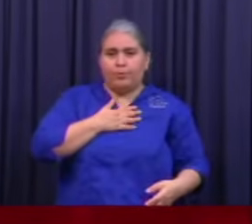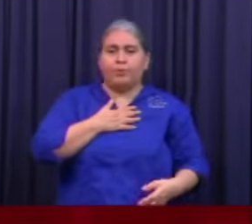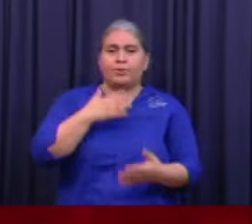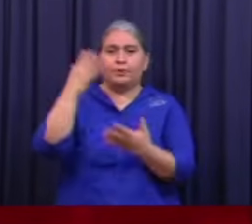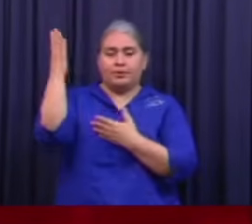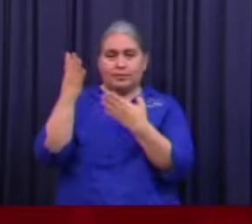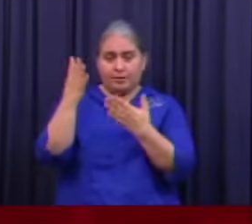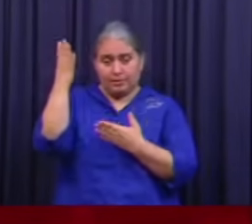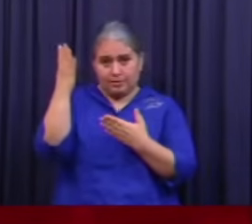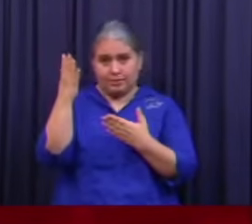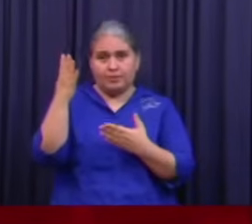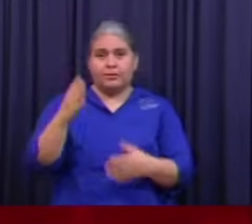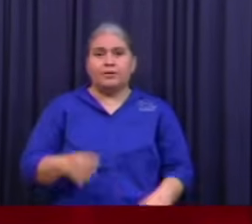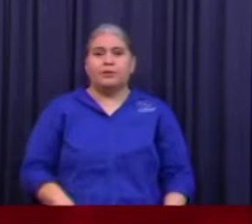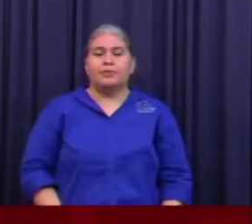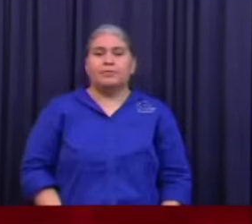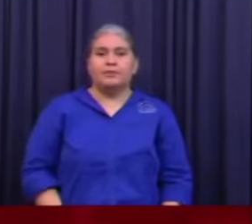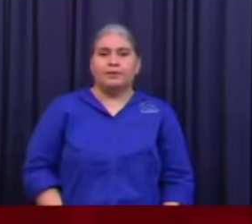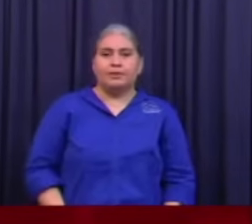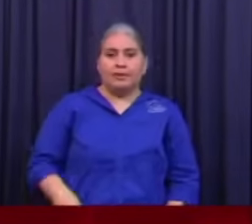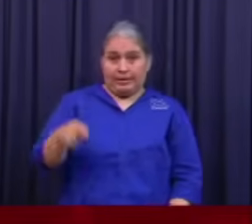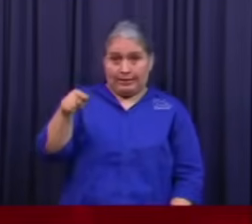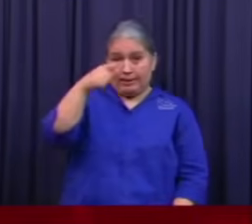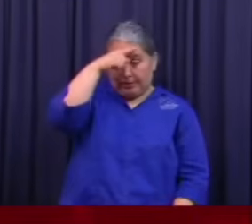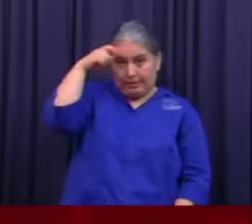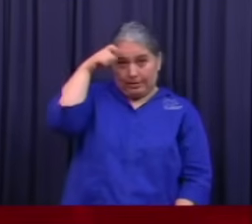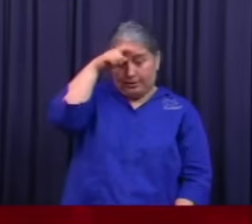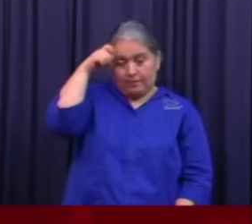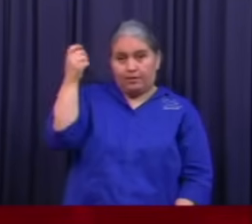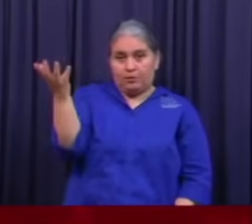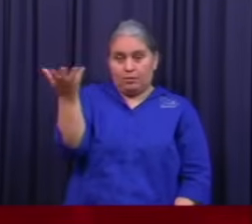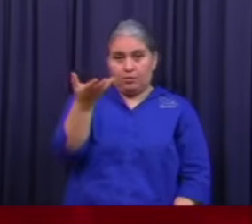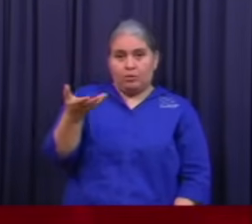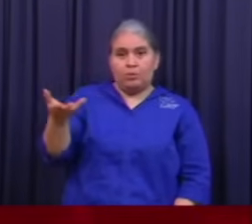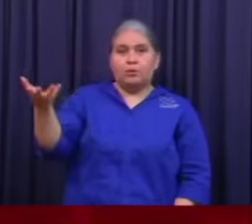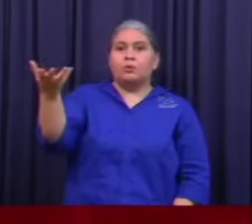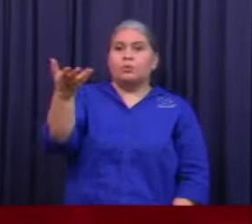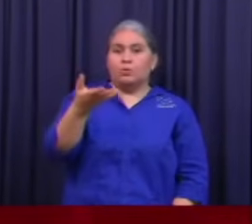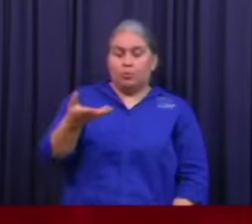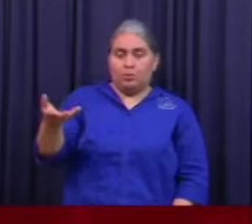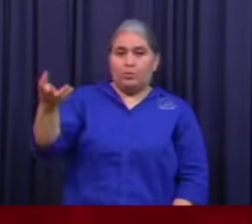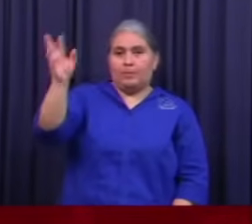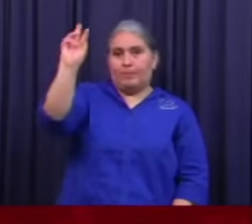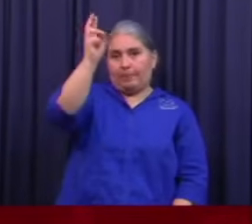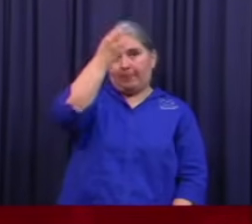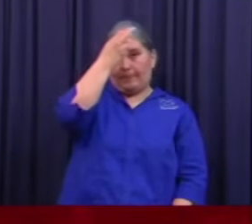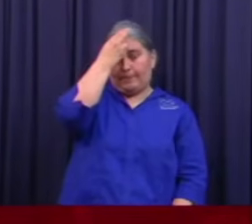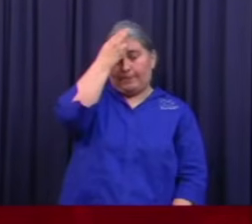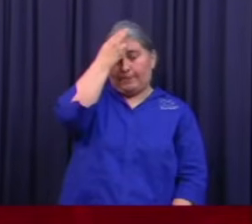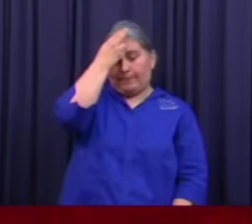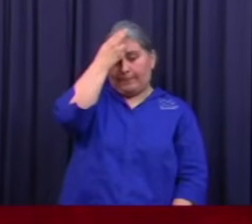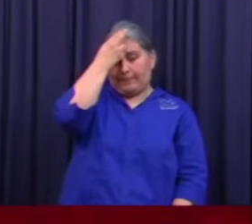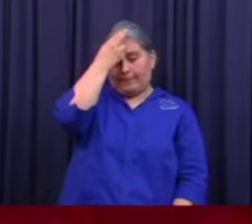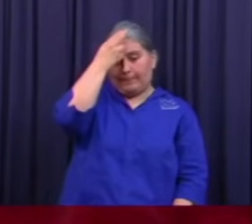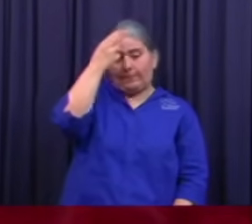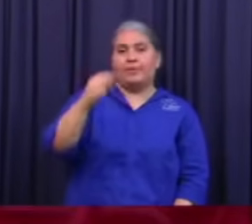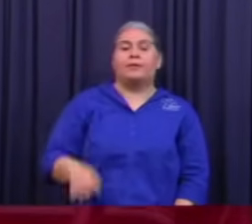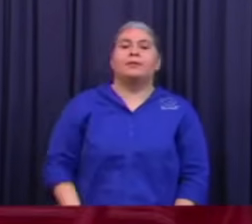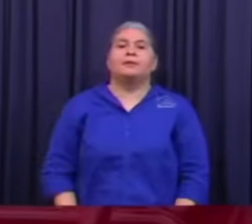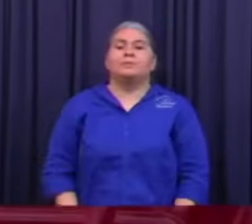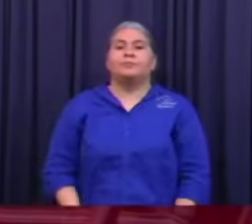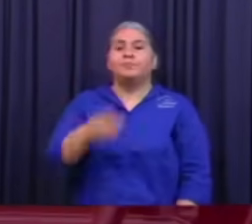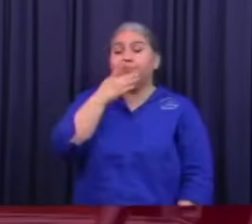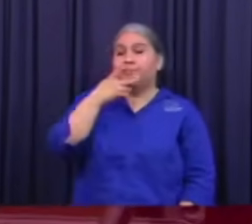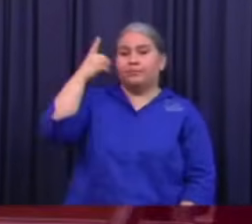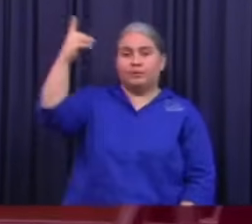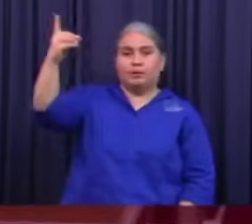entonces copero del Rey Dios pone gente en lugares especiales con